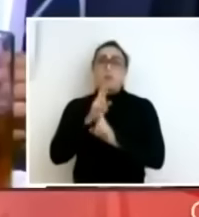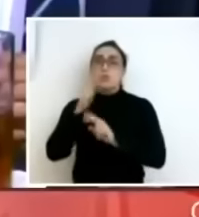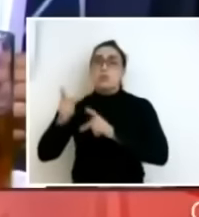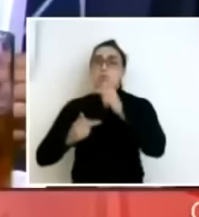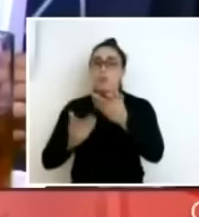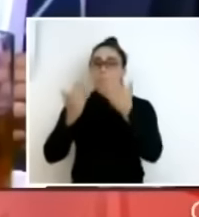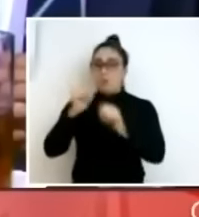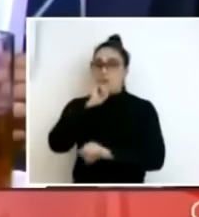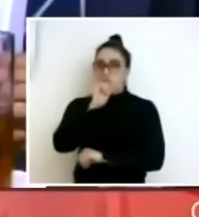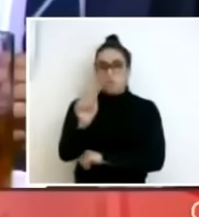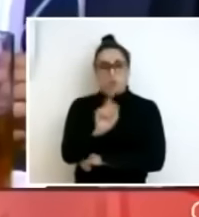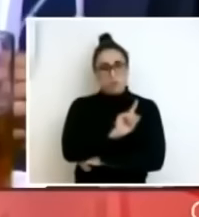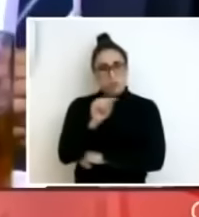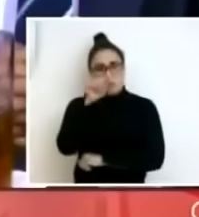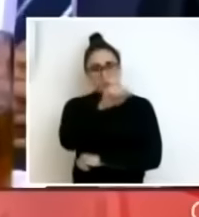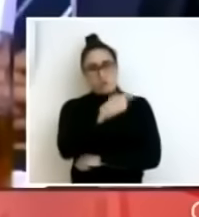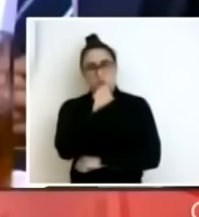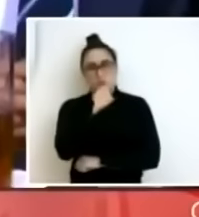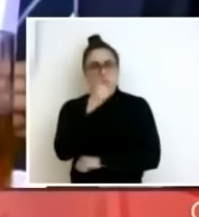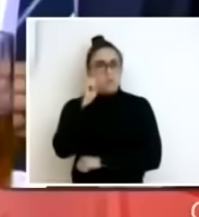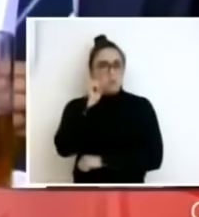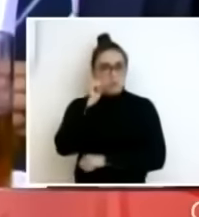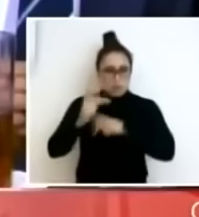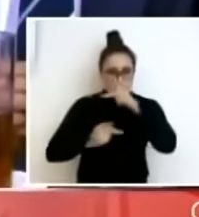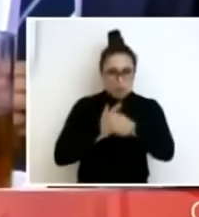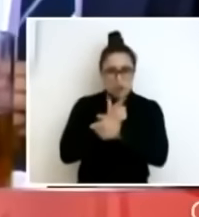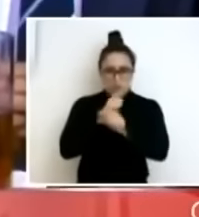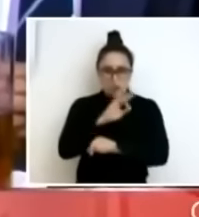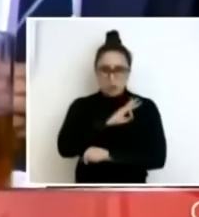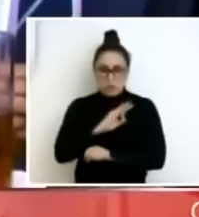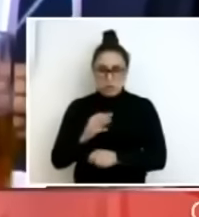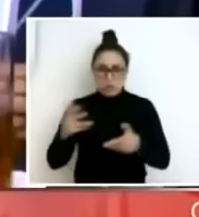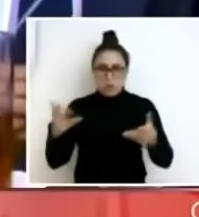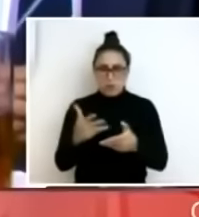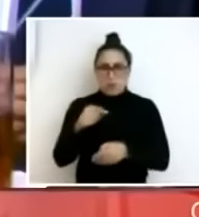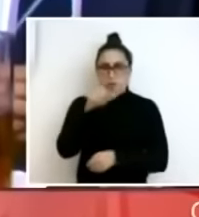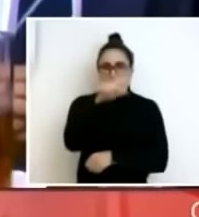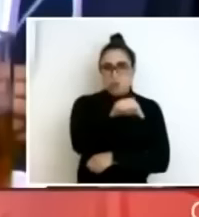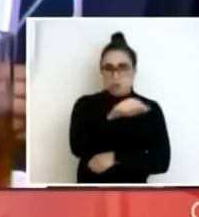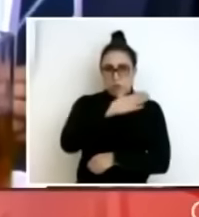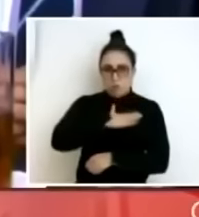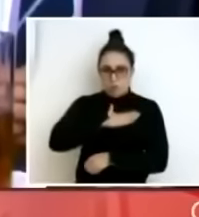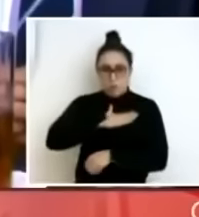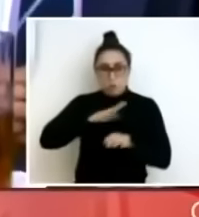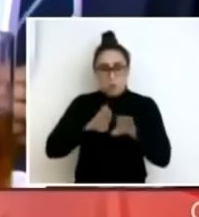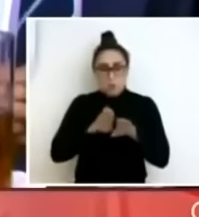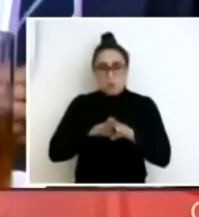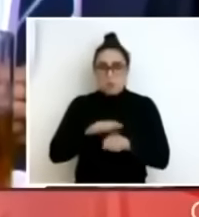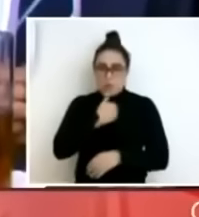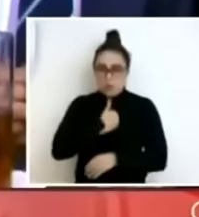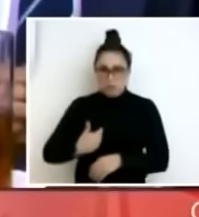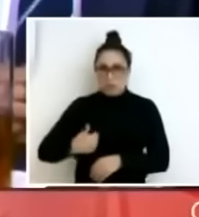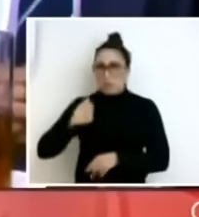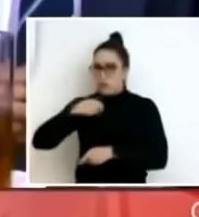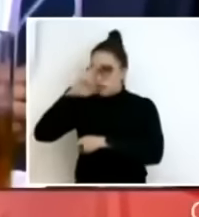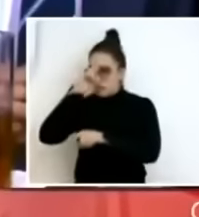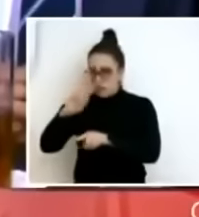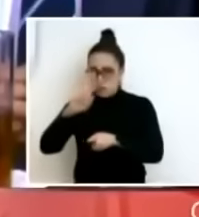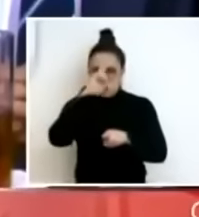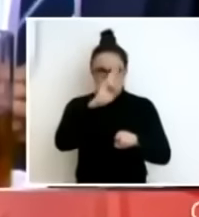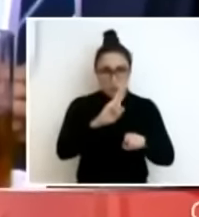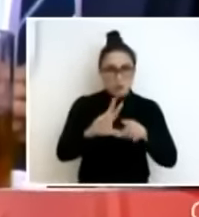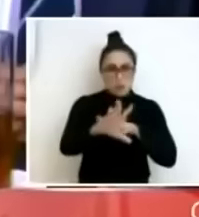Barrera goza de absoluta libertad lo ha acreditado esta presidencia y he tolerado